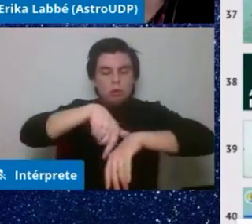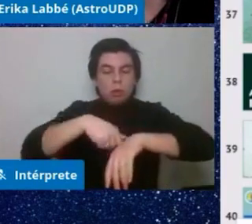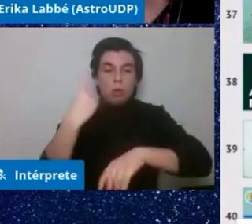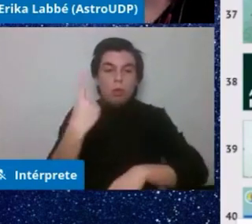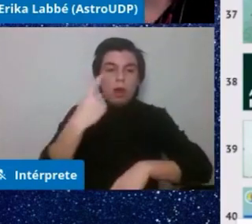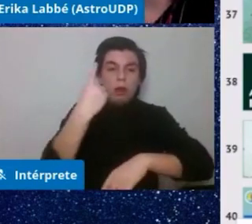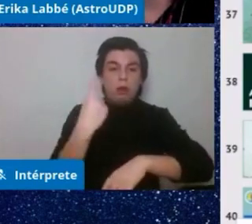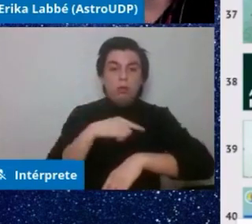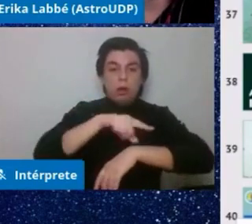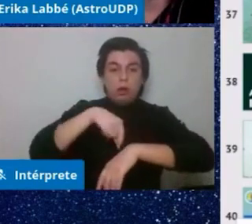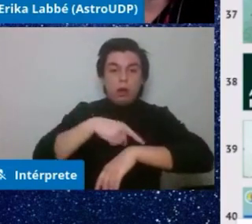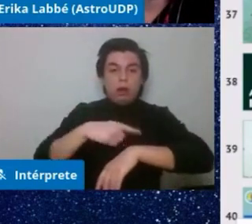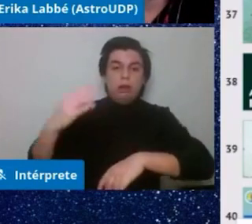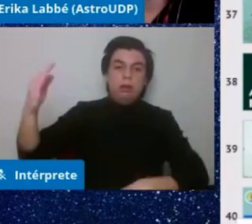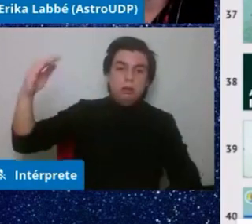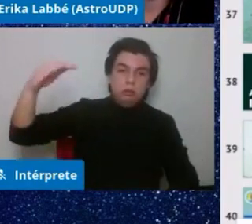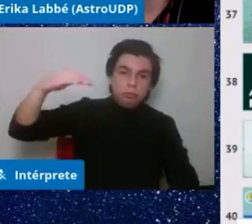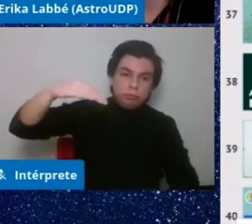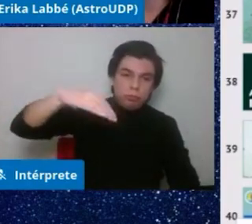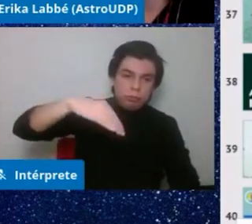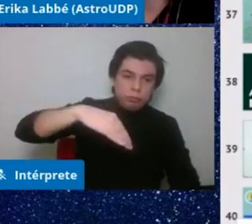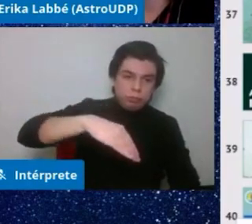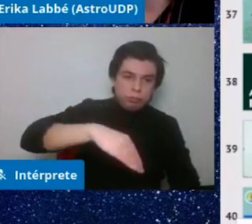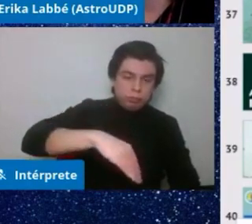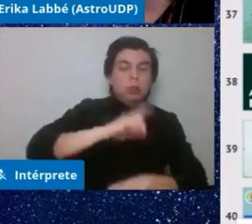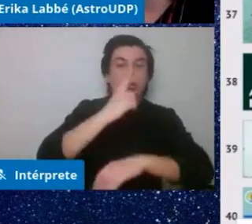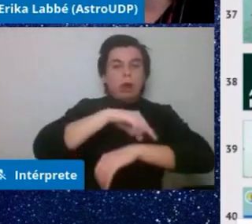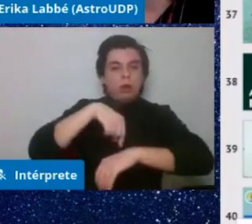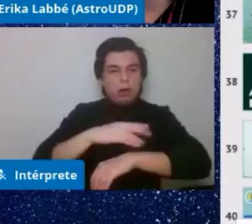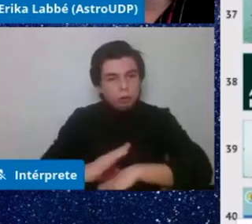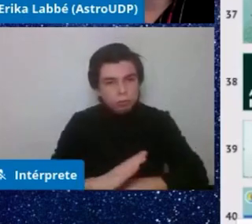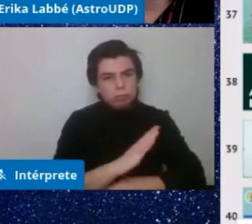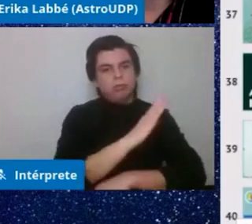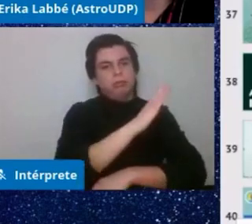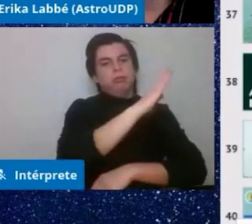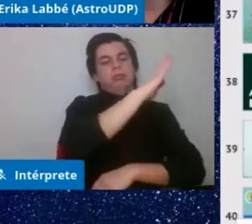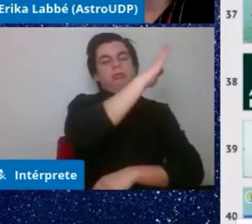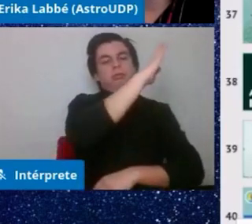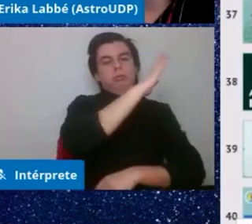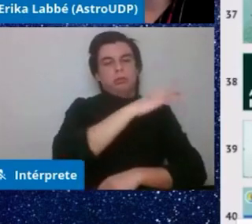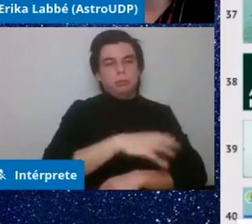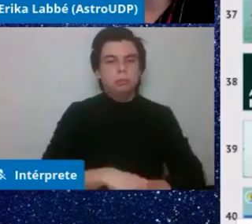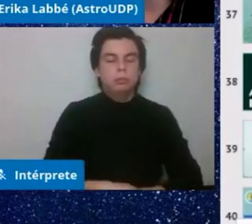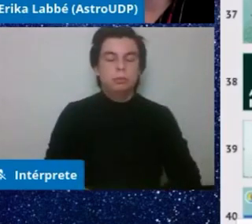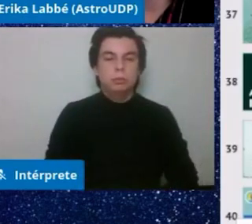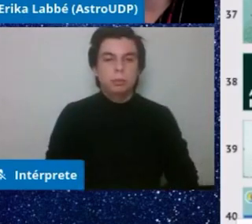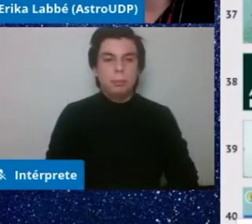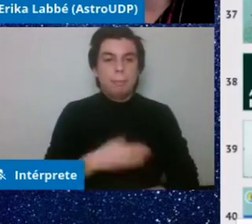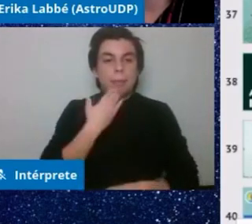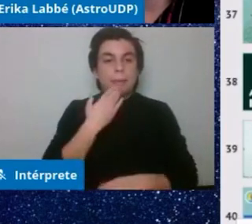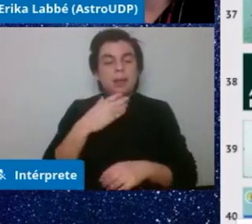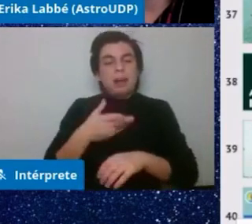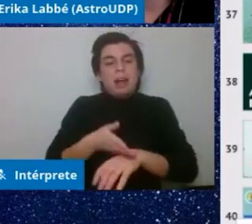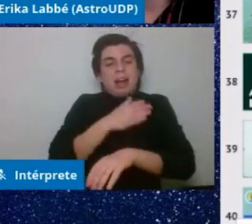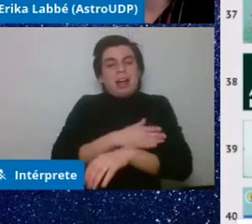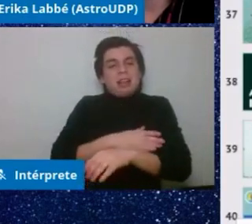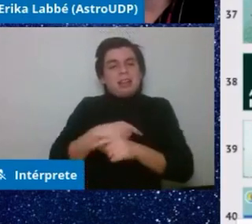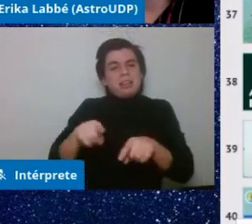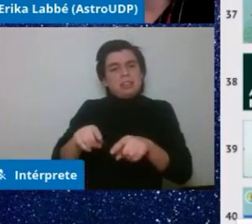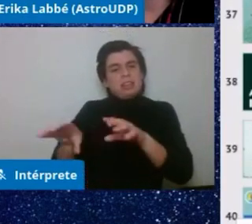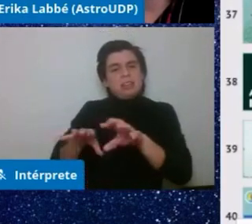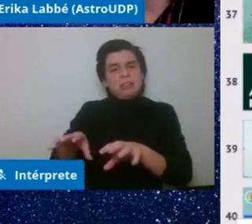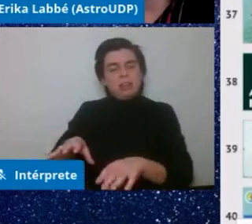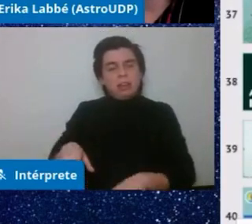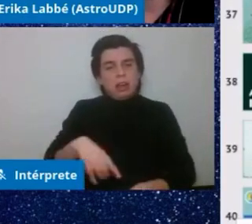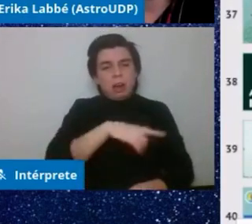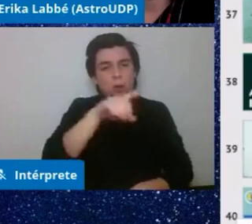subir. Perfecto. Y también, previa a esta actividad, y algunas personas han tenido experiencia con niños y